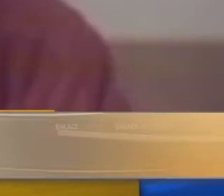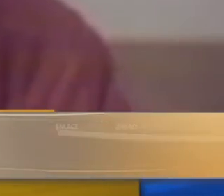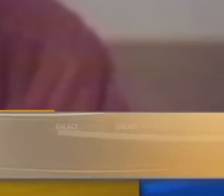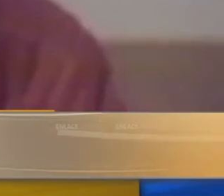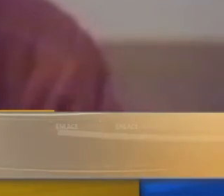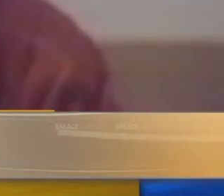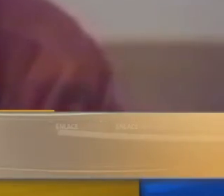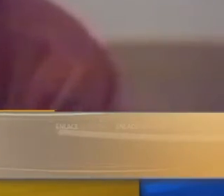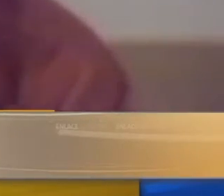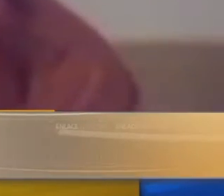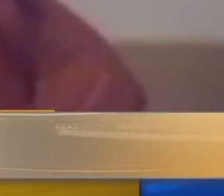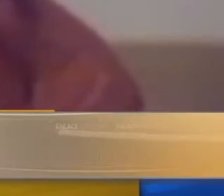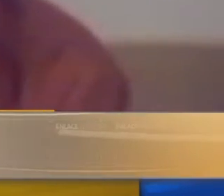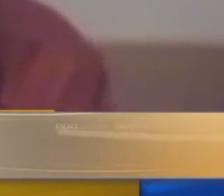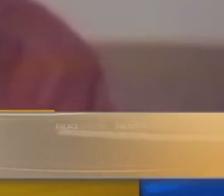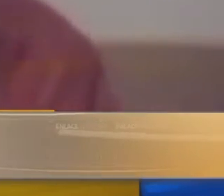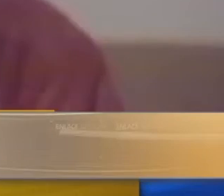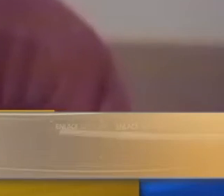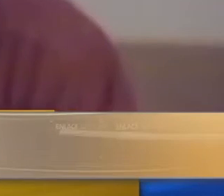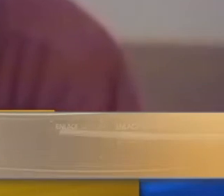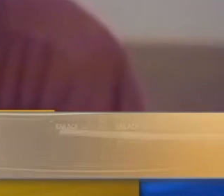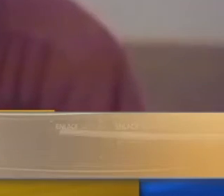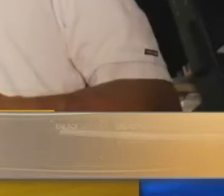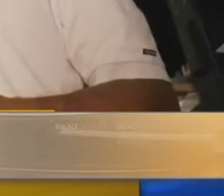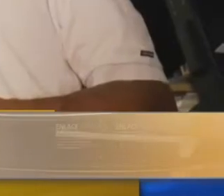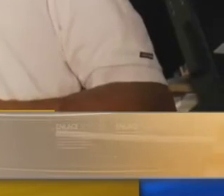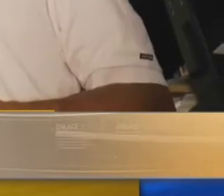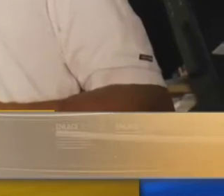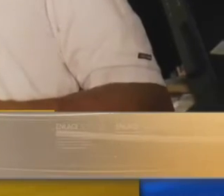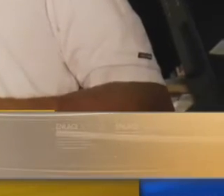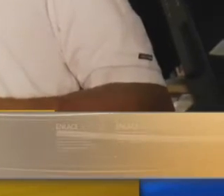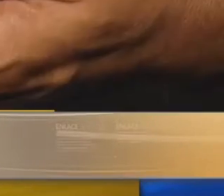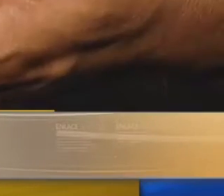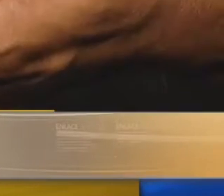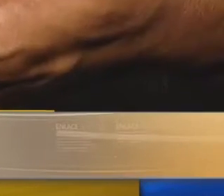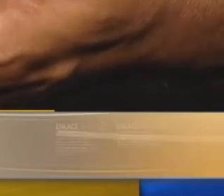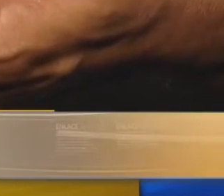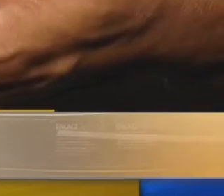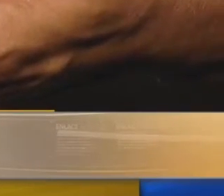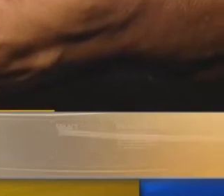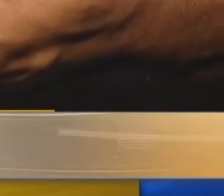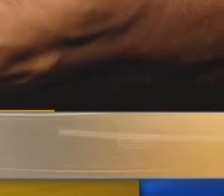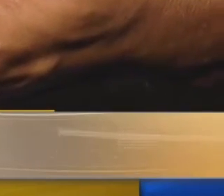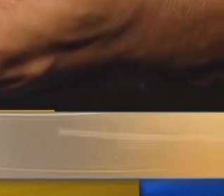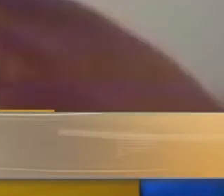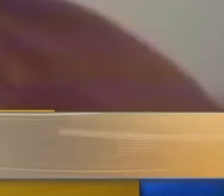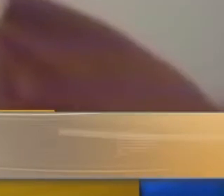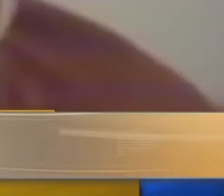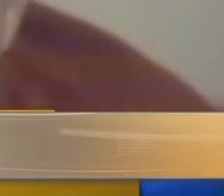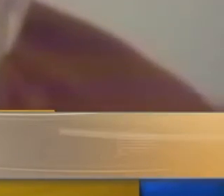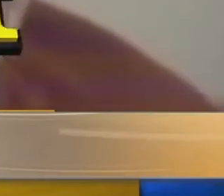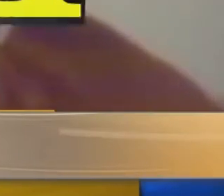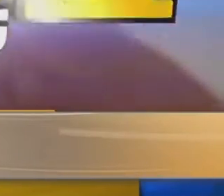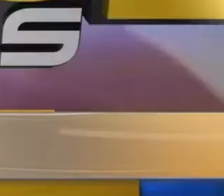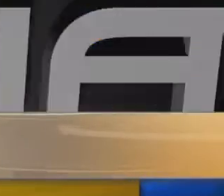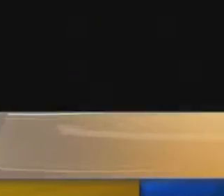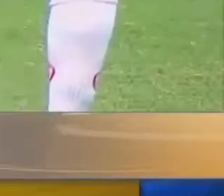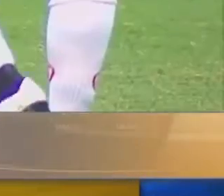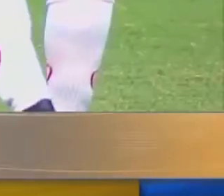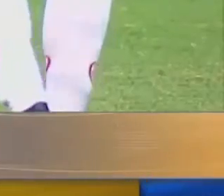domingo el segundo aniversario de la muerte del Nobel Gabriel García Márquez. El licenciado Uriel Navarro Urbina recuerda lo que significa esta fecha para el mundo de las